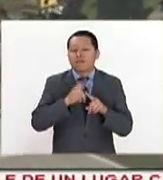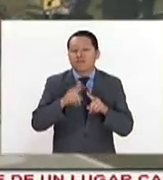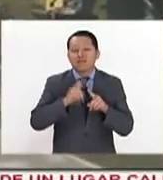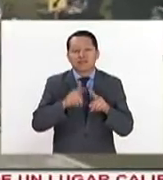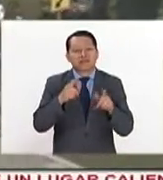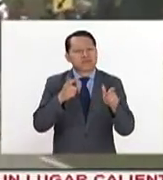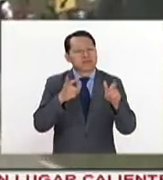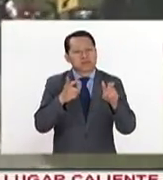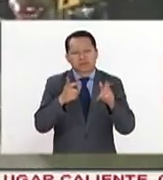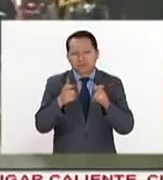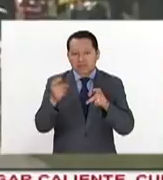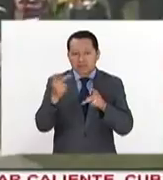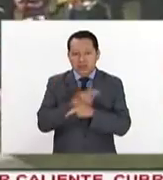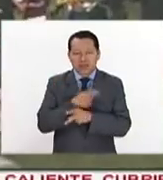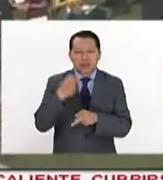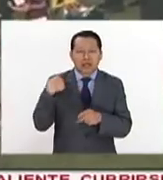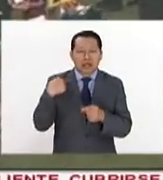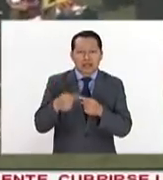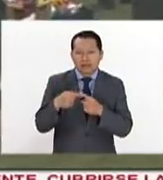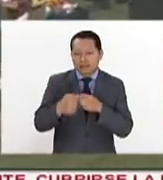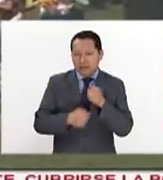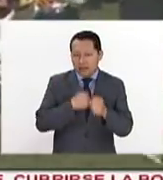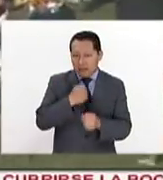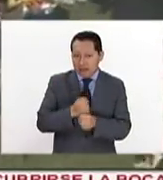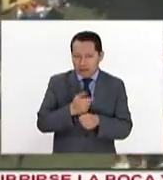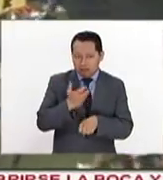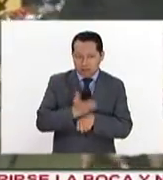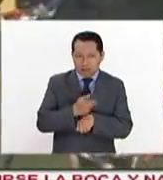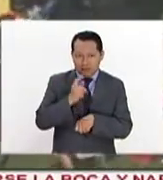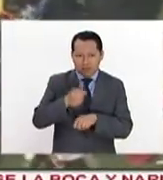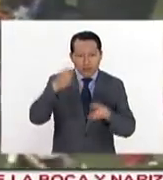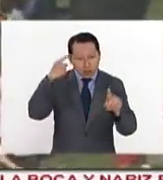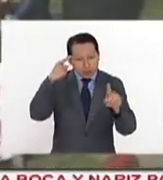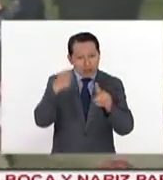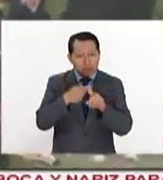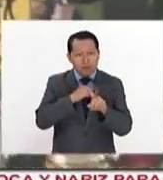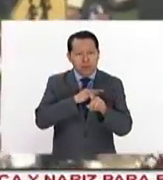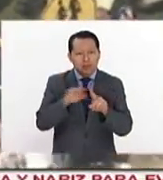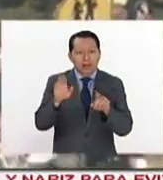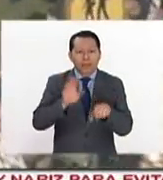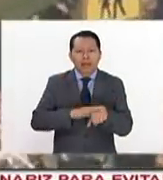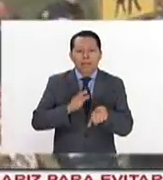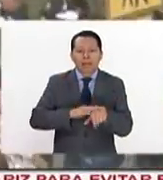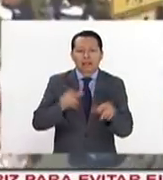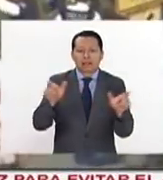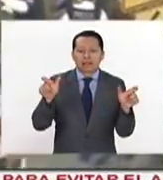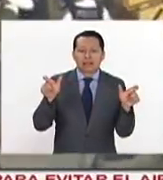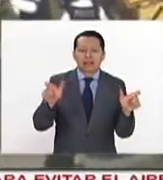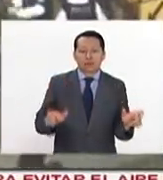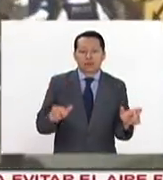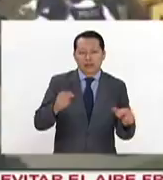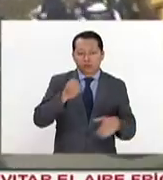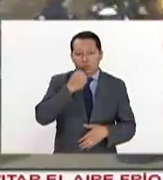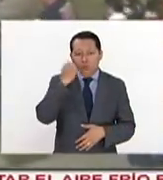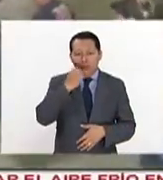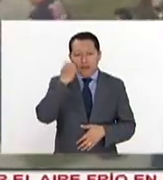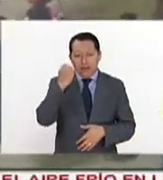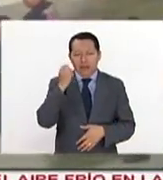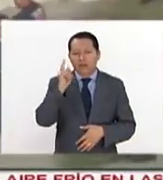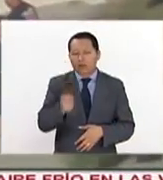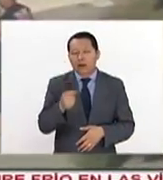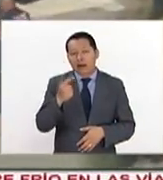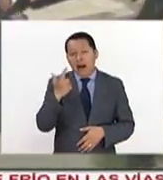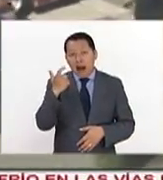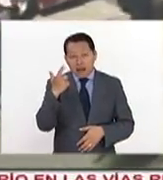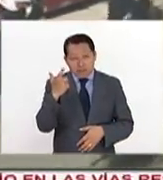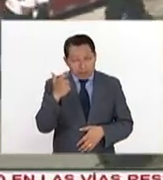tiroteos los que han ocurrido tan solo en este año en los Estados Unidos. El objetivo es aumentar la seguridad en las escuelas y mantener las armas fuera